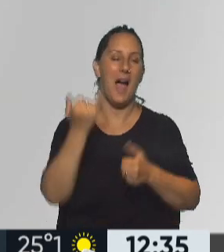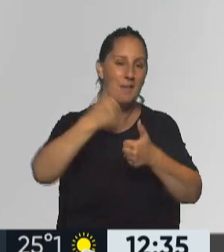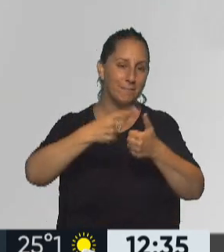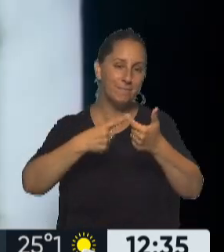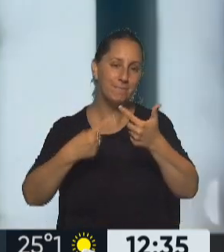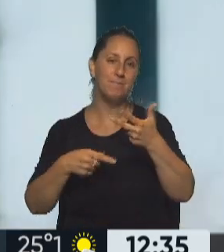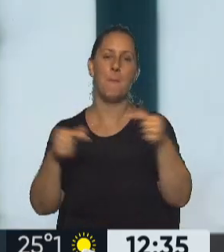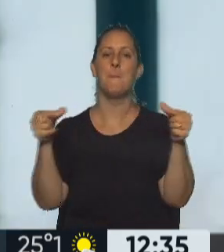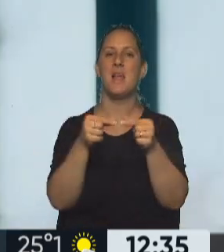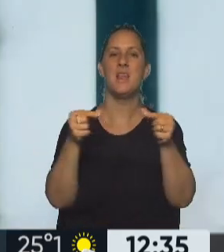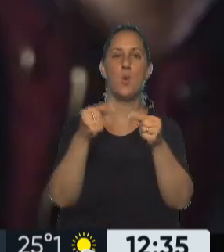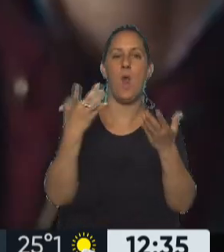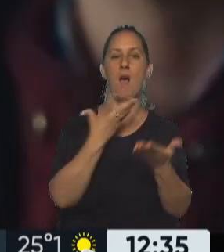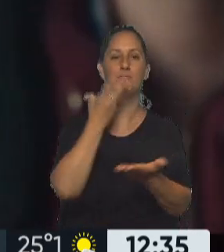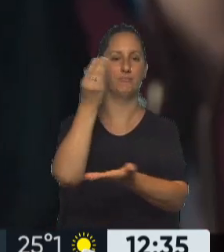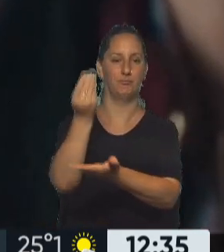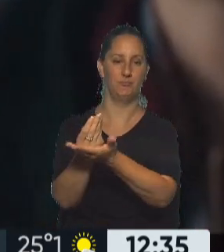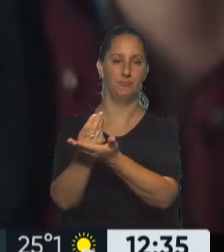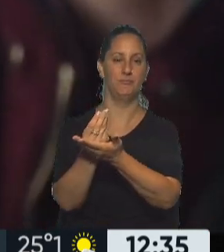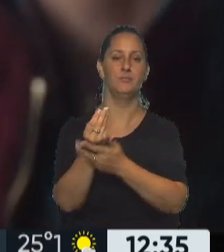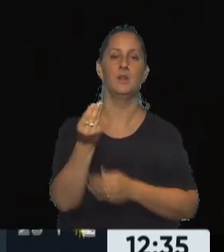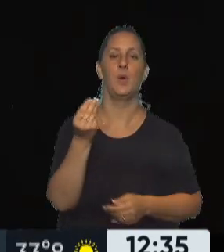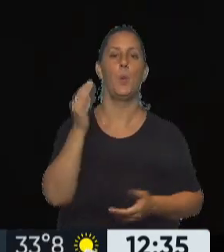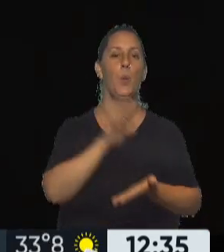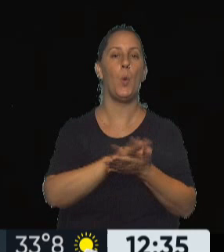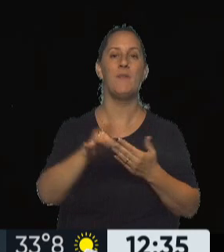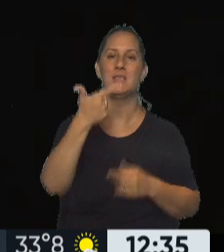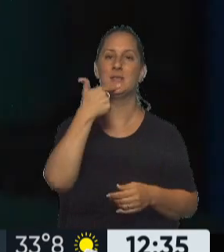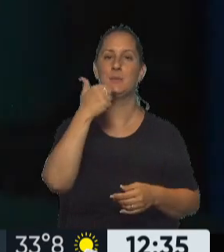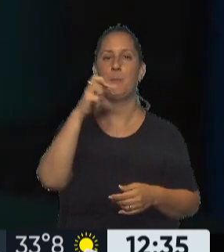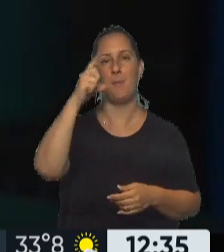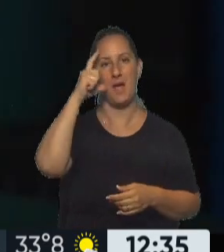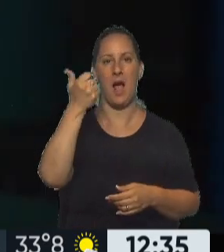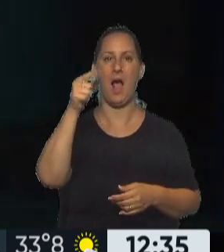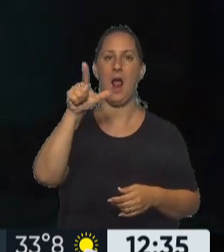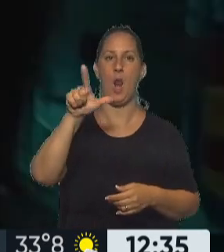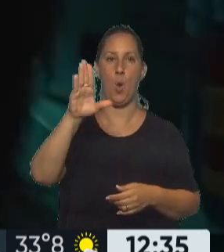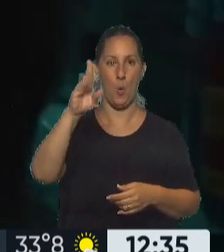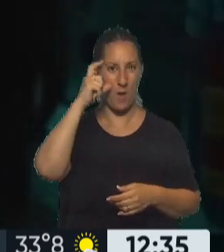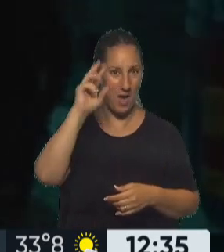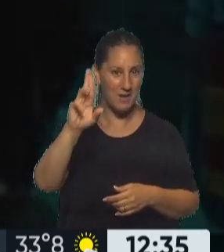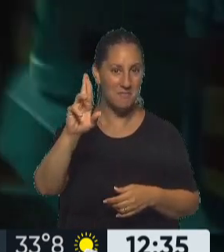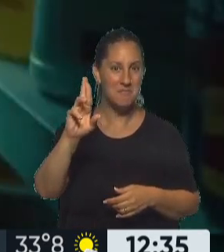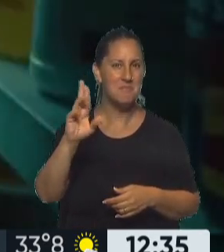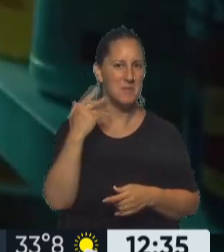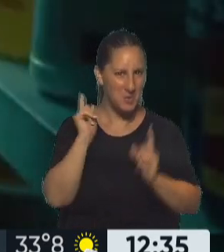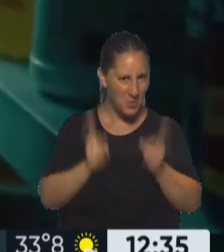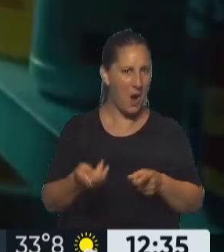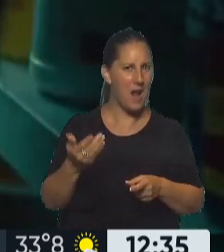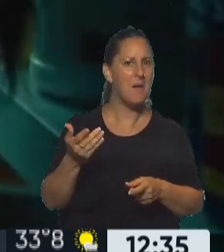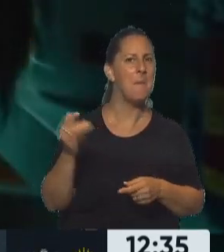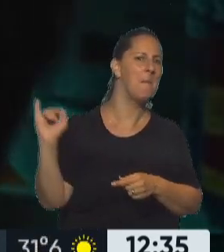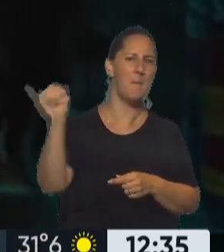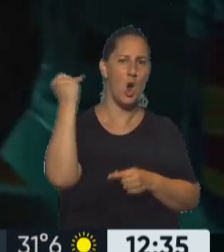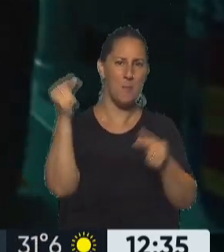la película nominada de Fablemans, la nueva de Steven Spielberg. Le dará la posibilidad de llevarse el Globo de Oro a la mejor